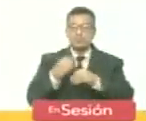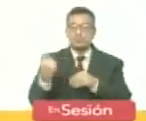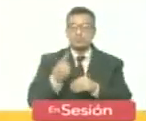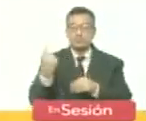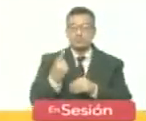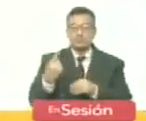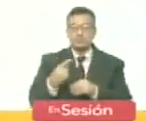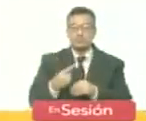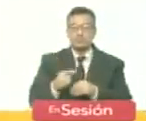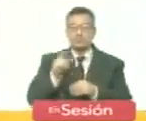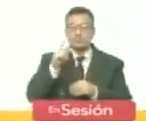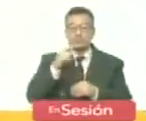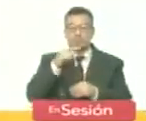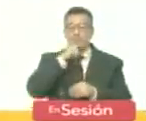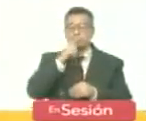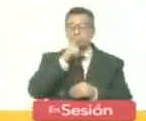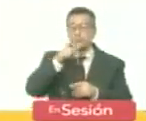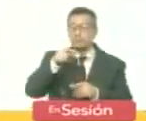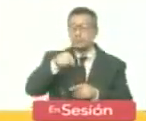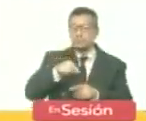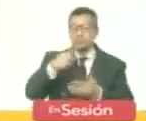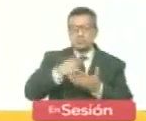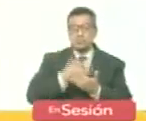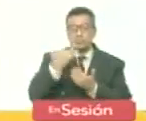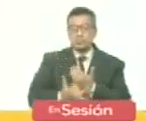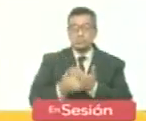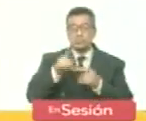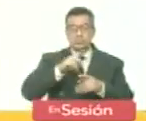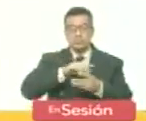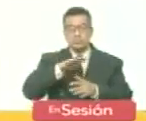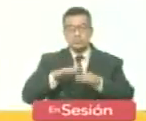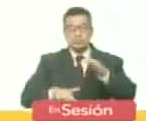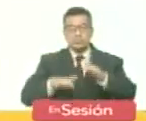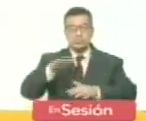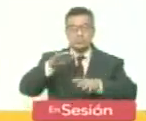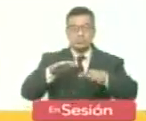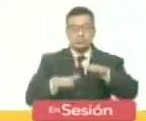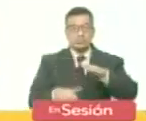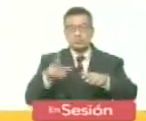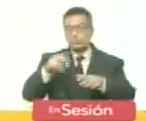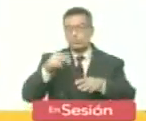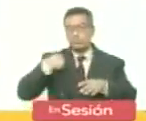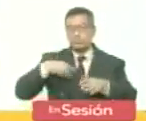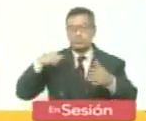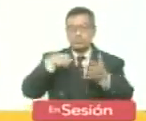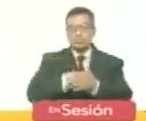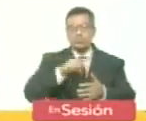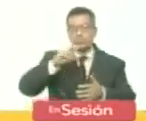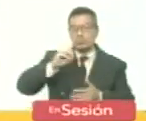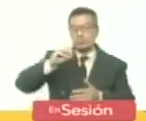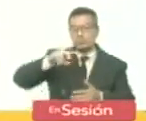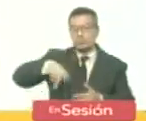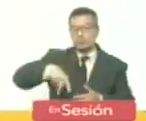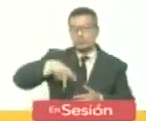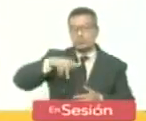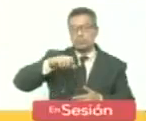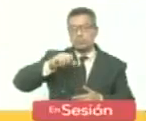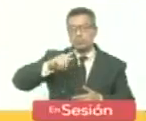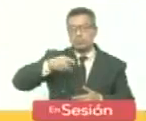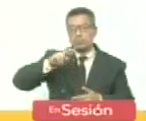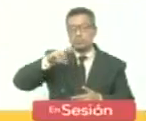gran fariseísmo, sino un plan de desestabilización que no es contra la ONAPRE, no es